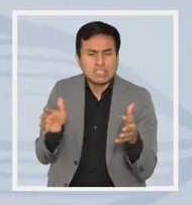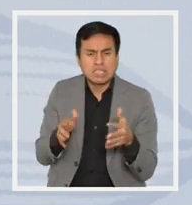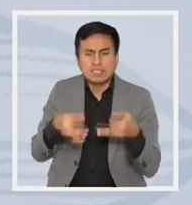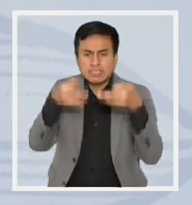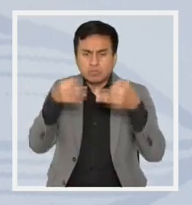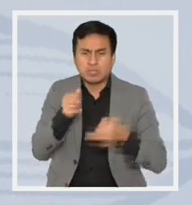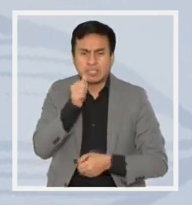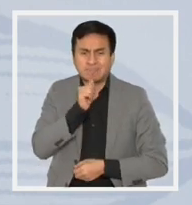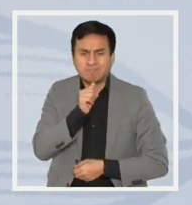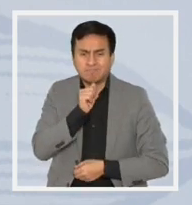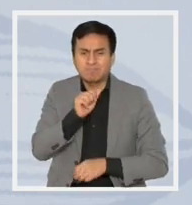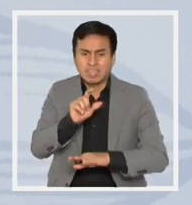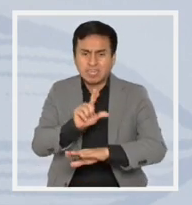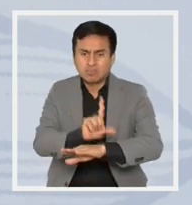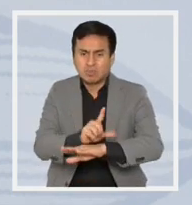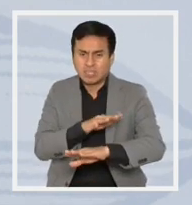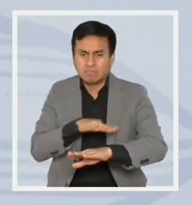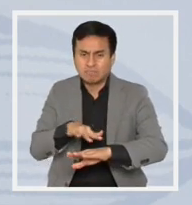inseguridad en la zona.